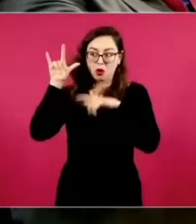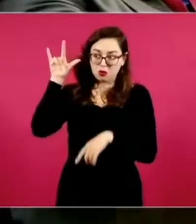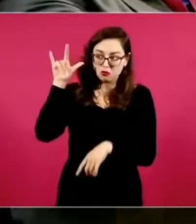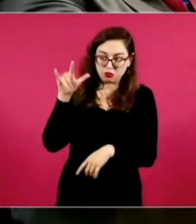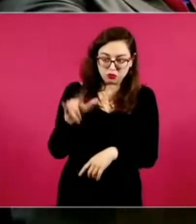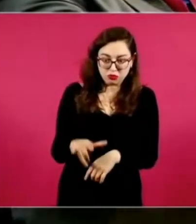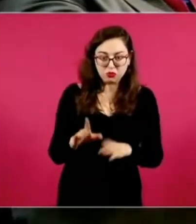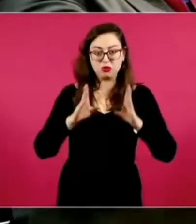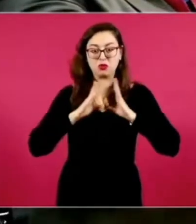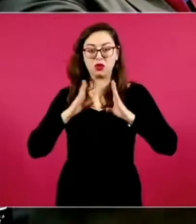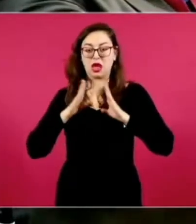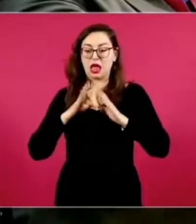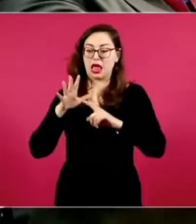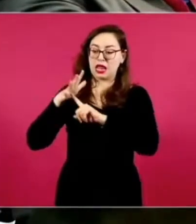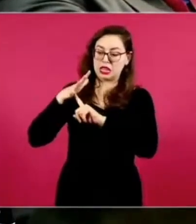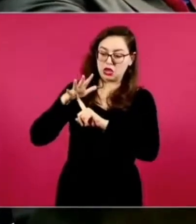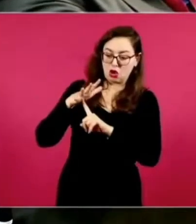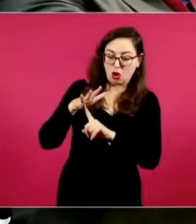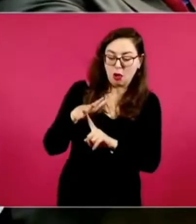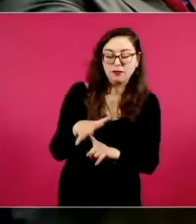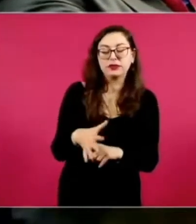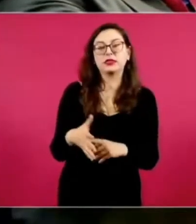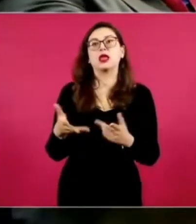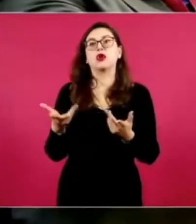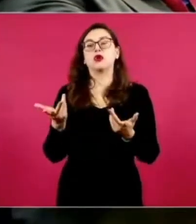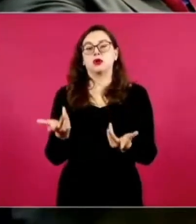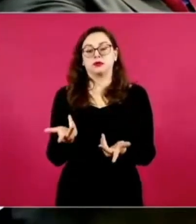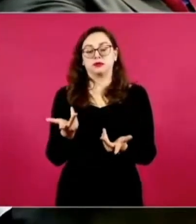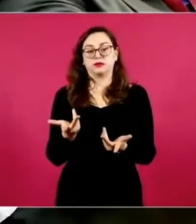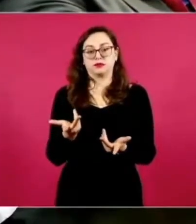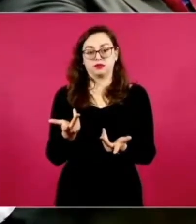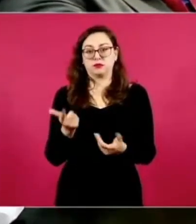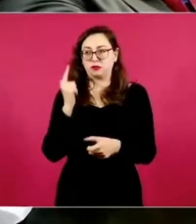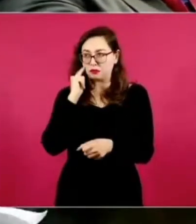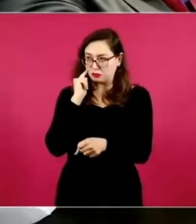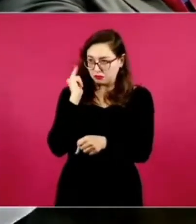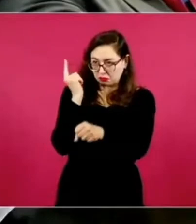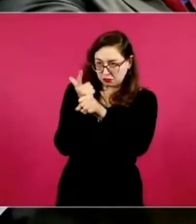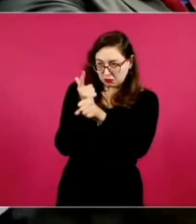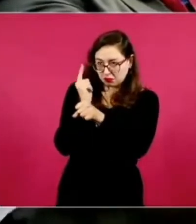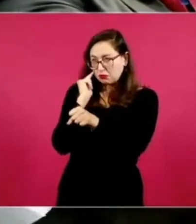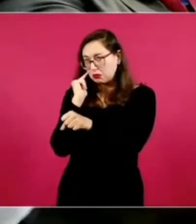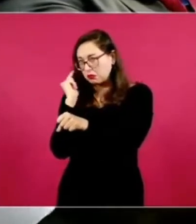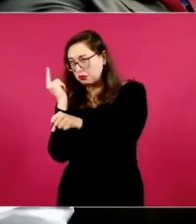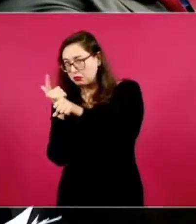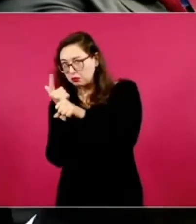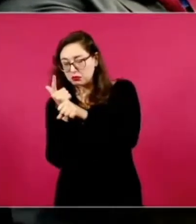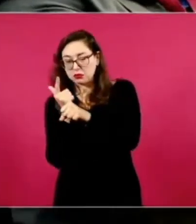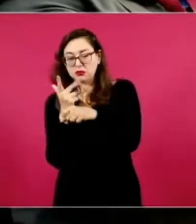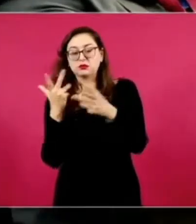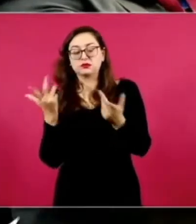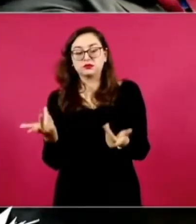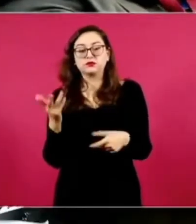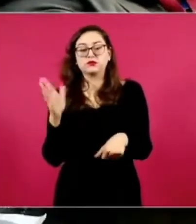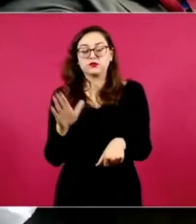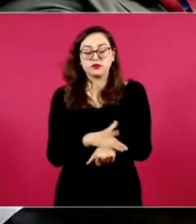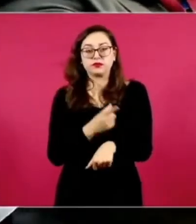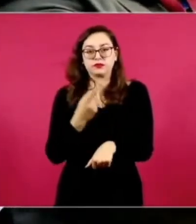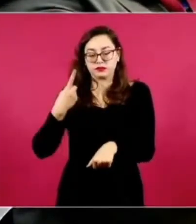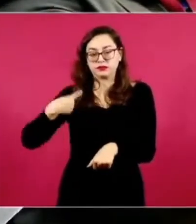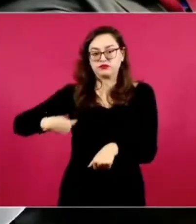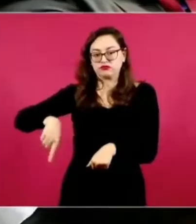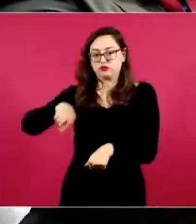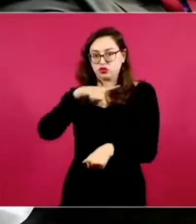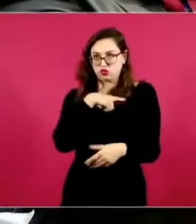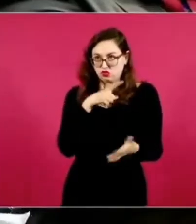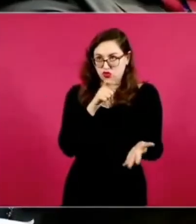un helicóptero o es podemos identificarlos porque la forma de documentar, presidente, se